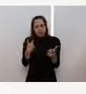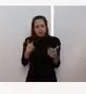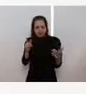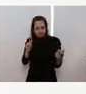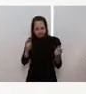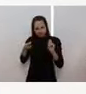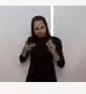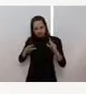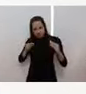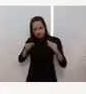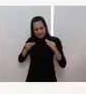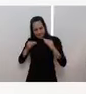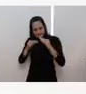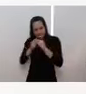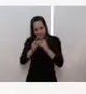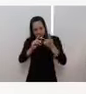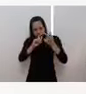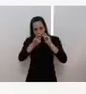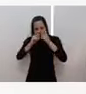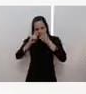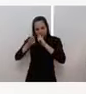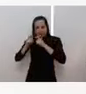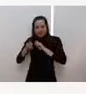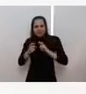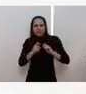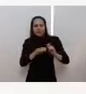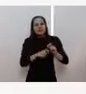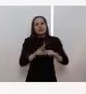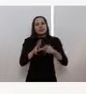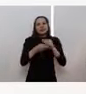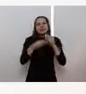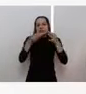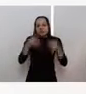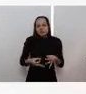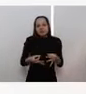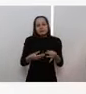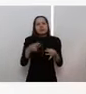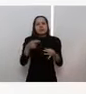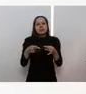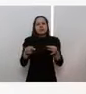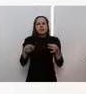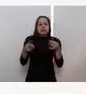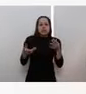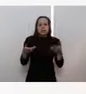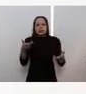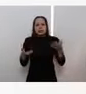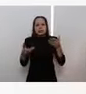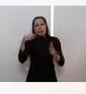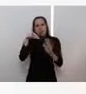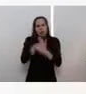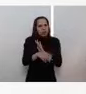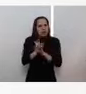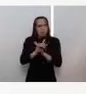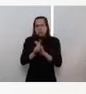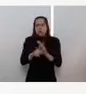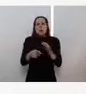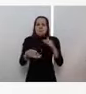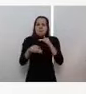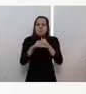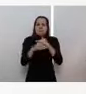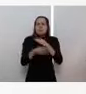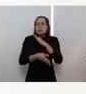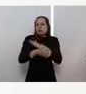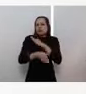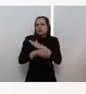reducir algunas apropiaciones y garantizar que no cayéramos en un desequilibrio presupuestal reto que se cumplió y